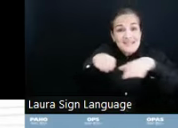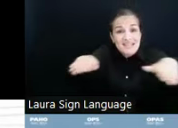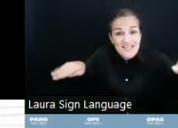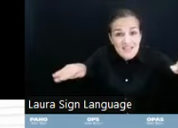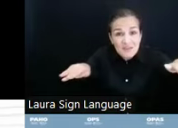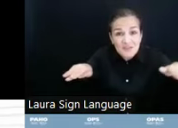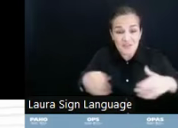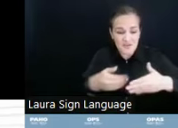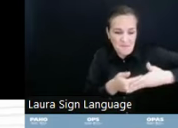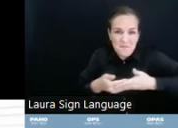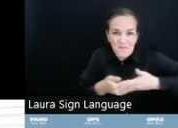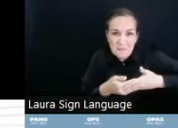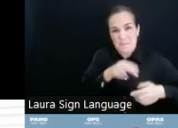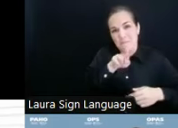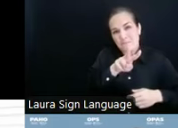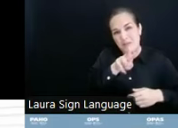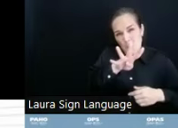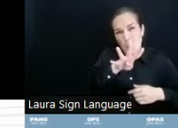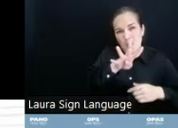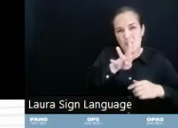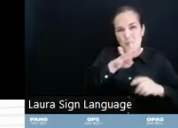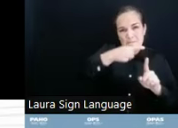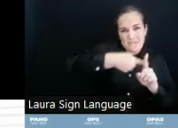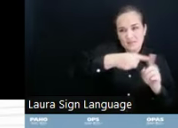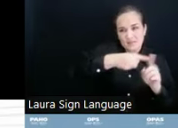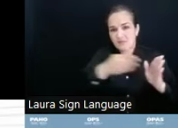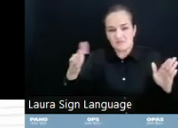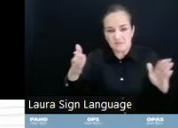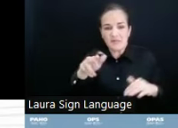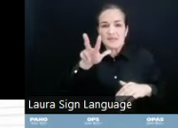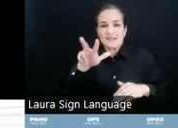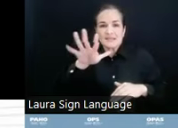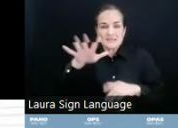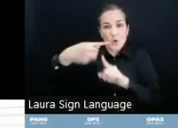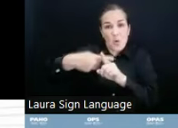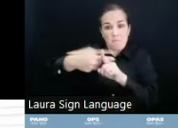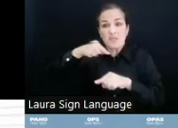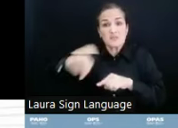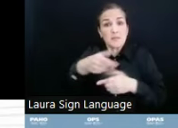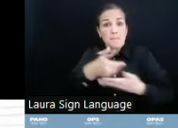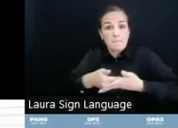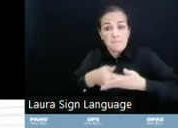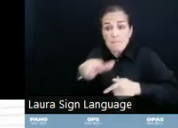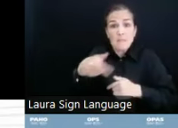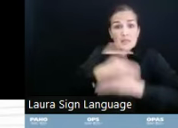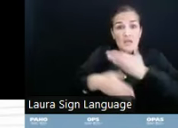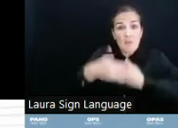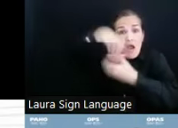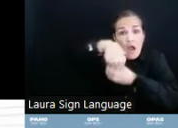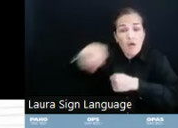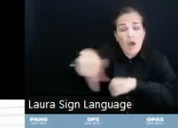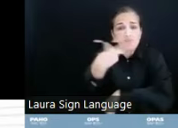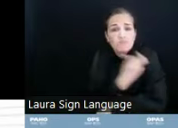of 25 meses children between en 24 and comparación con 35 aquellos niños que no months tienen in esta comparison discapacidad. with those with no Esto disabilities. es aplicable a todos los servicios de